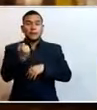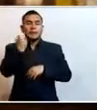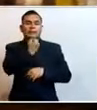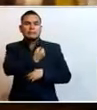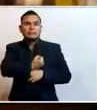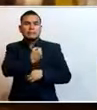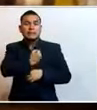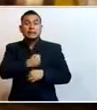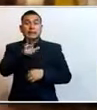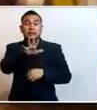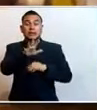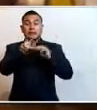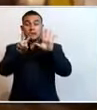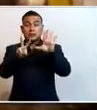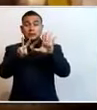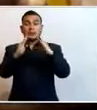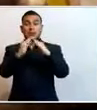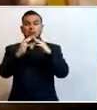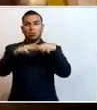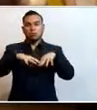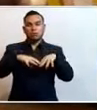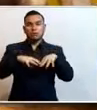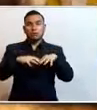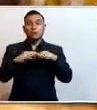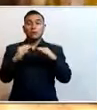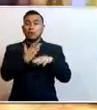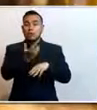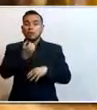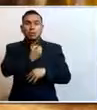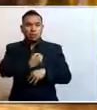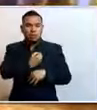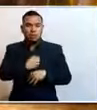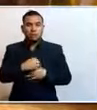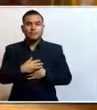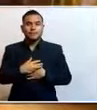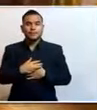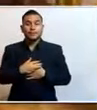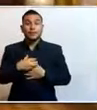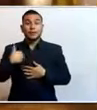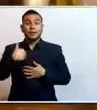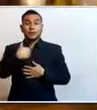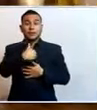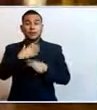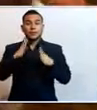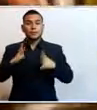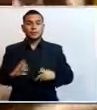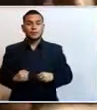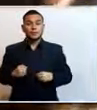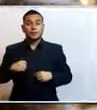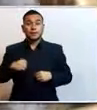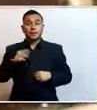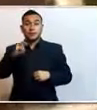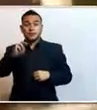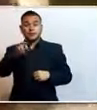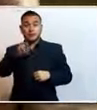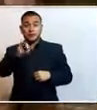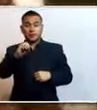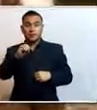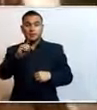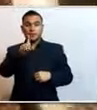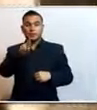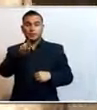57 casas perdidas y 97 casas han sido afectadas. Señor ministro de Gobernación, don Mario Durán, y a